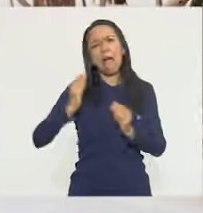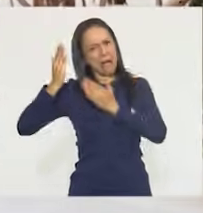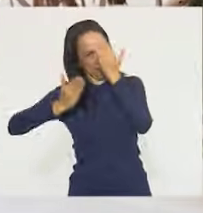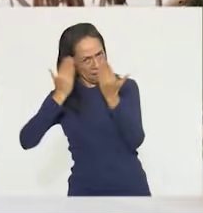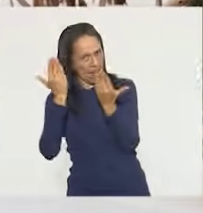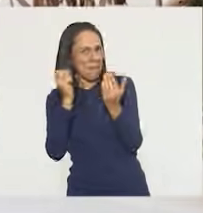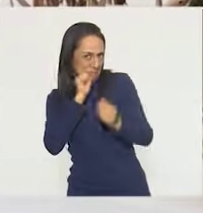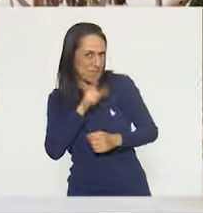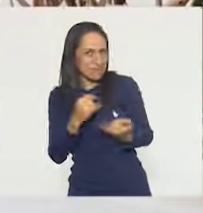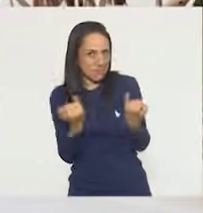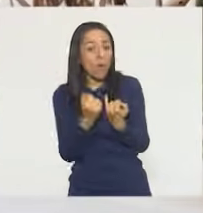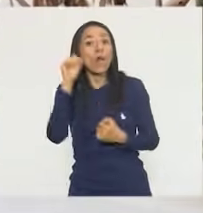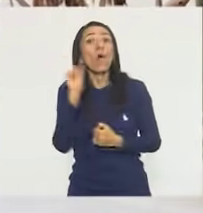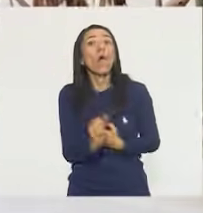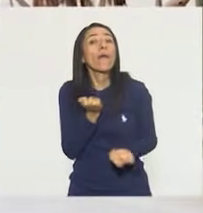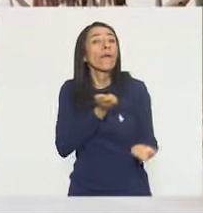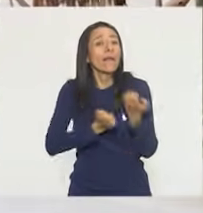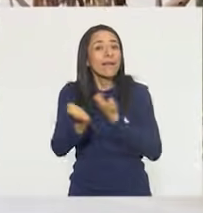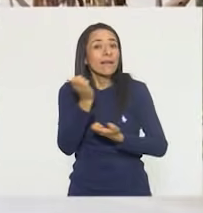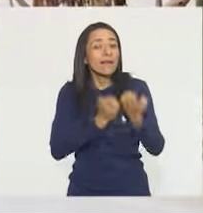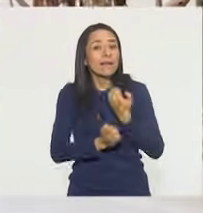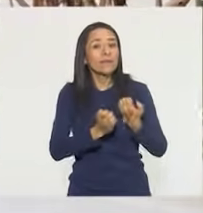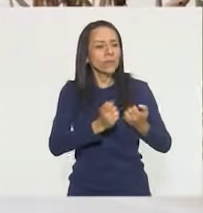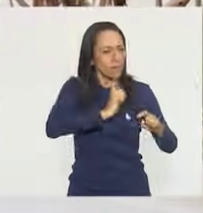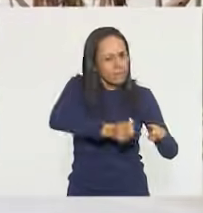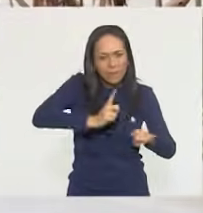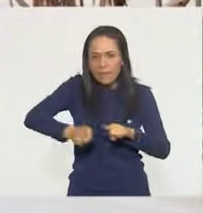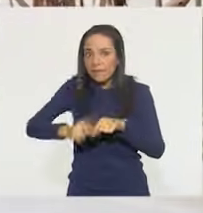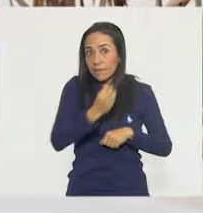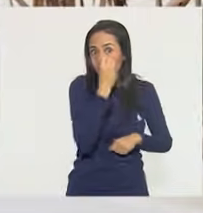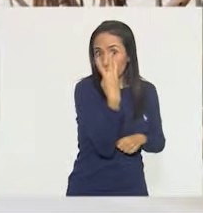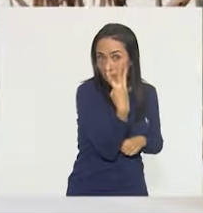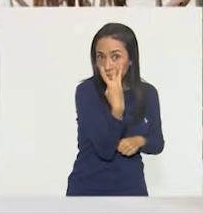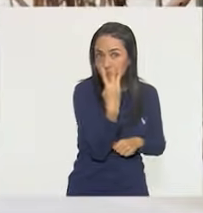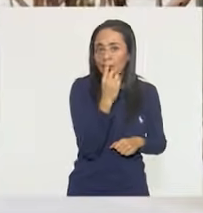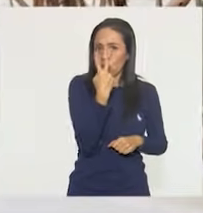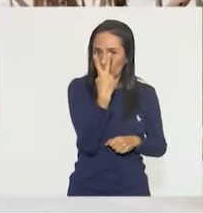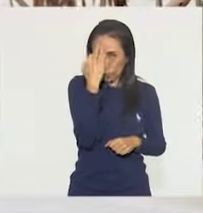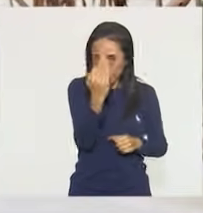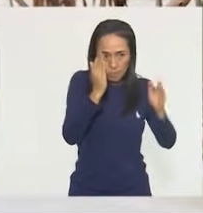hacer una pequeña rutina de 3 ejercicios, 2